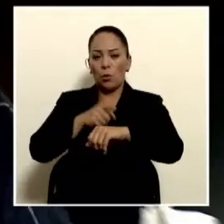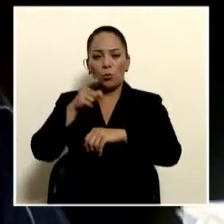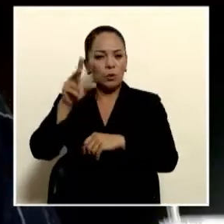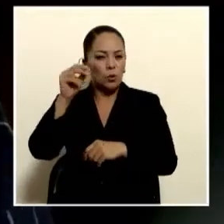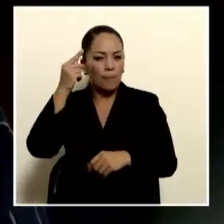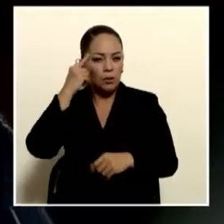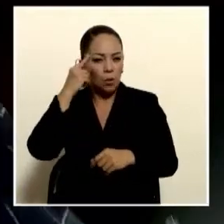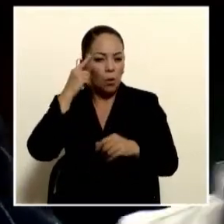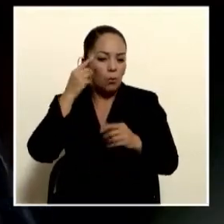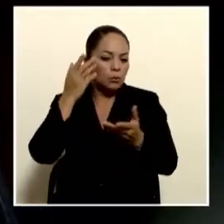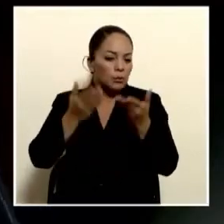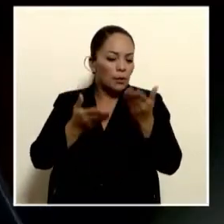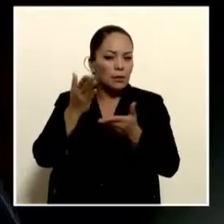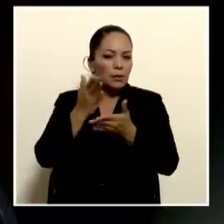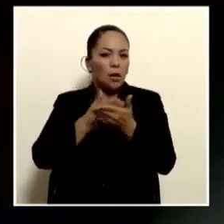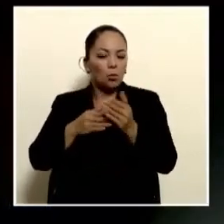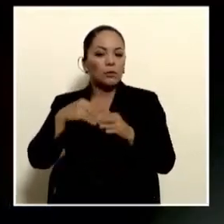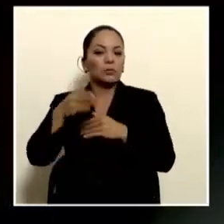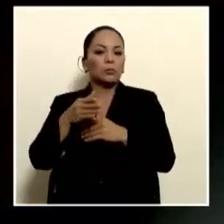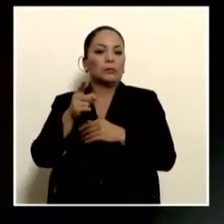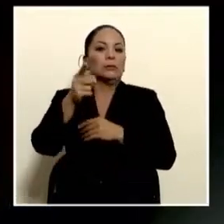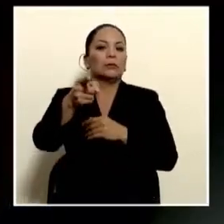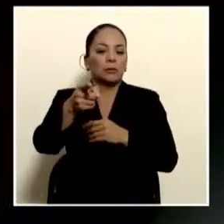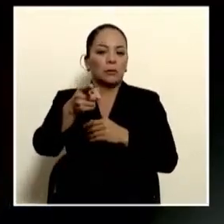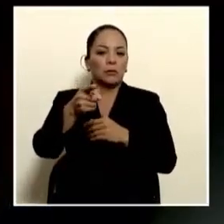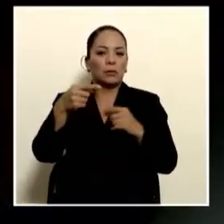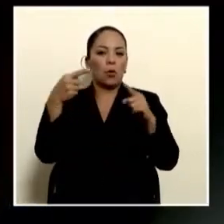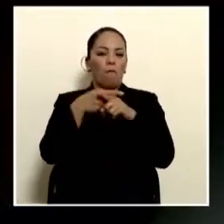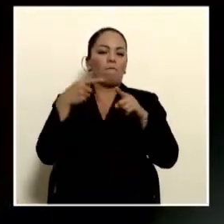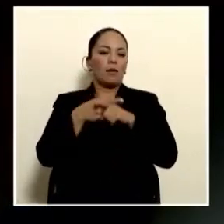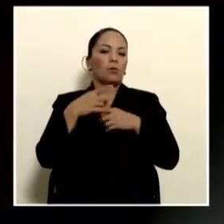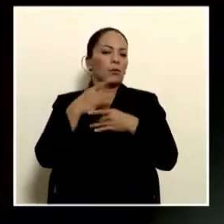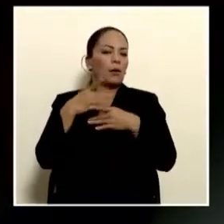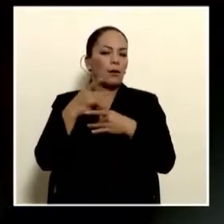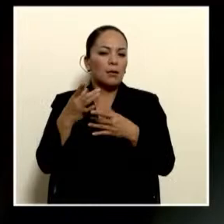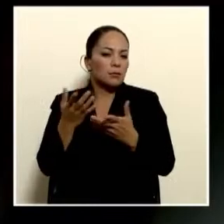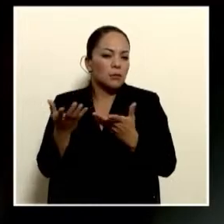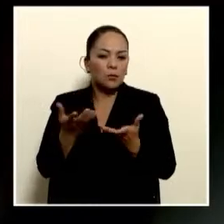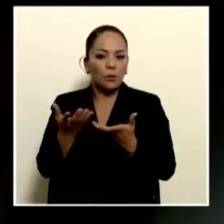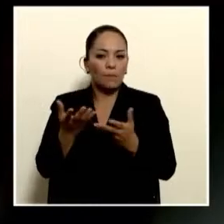que de pronto podía haber algún señalamiento por cuestión de conflicto de intereses,